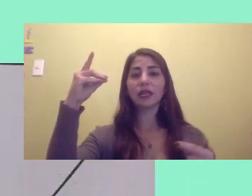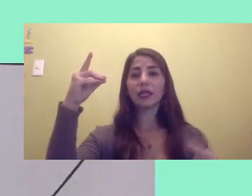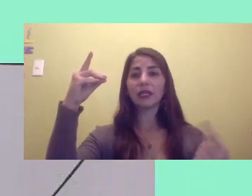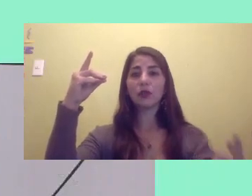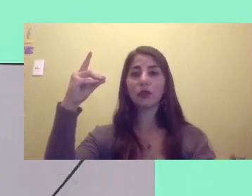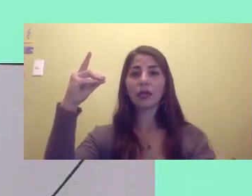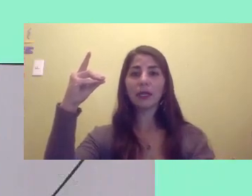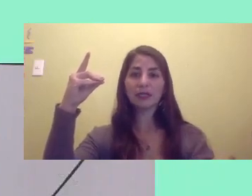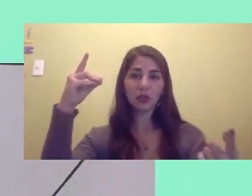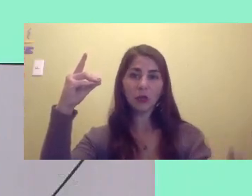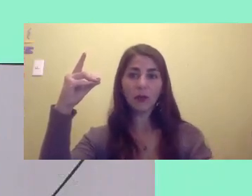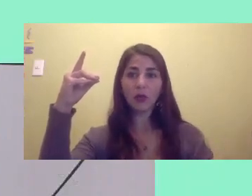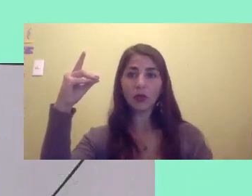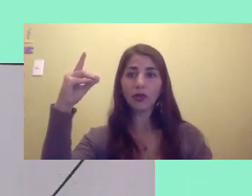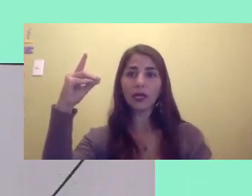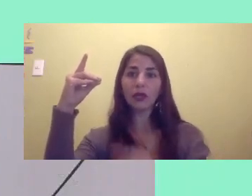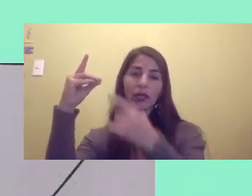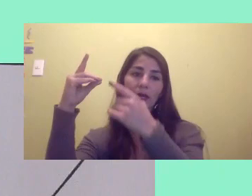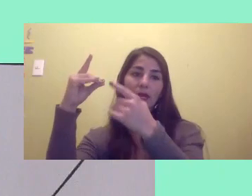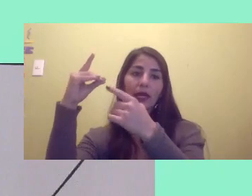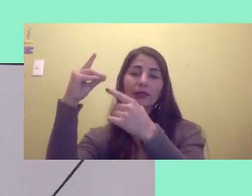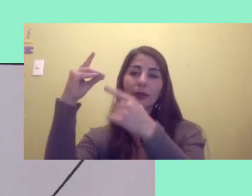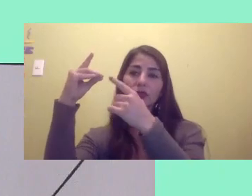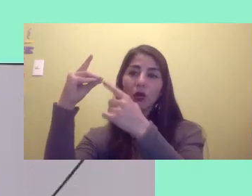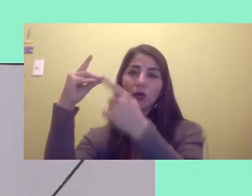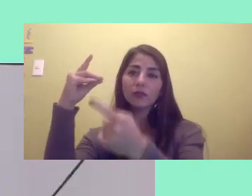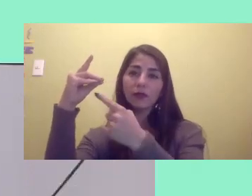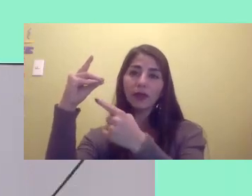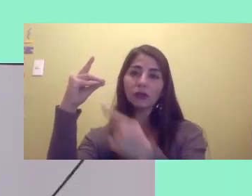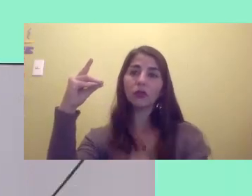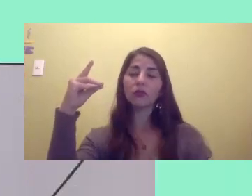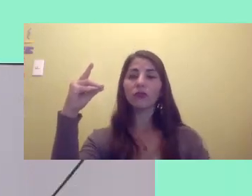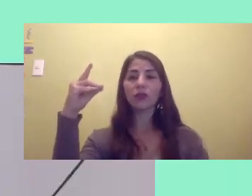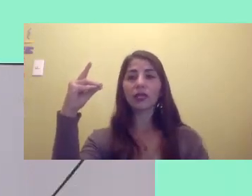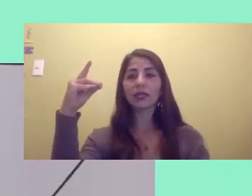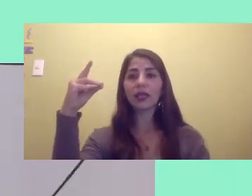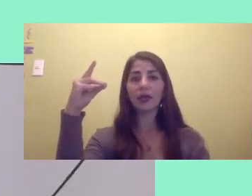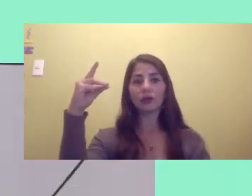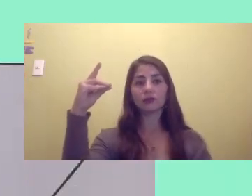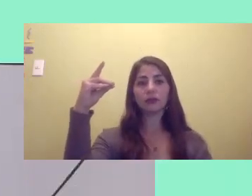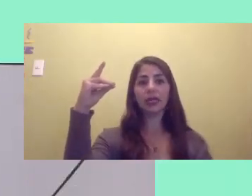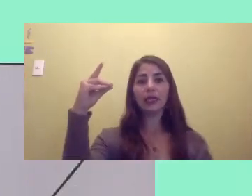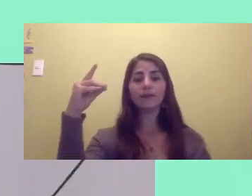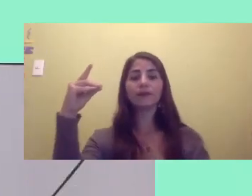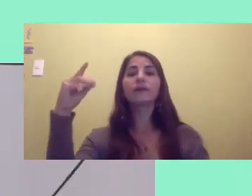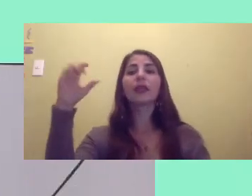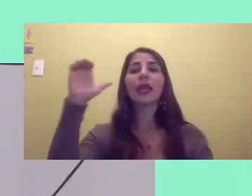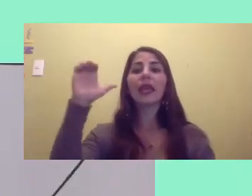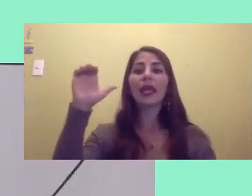entonces si se fijan, el dibujo que aparece como apoyo es lo que estamos observando de frente en la mano.